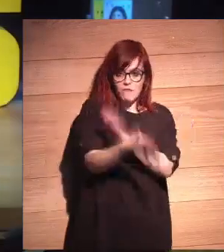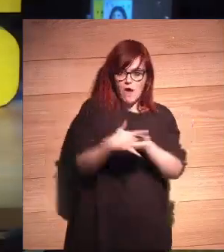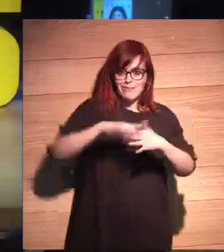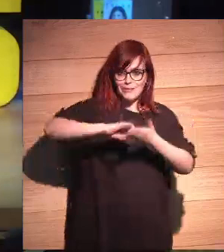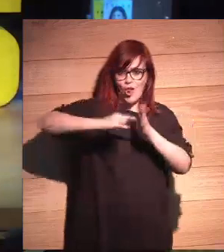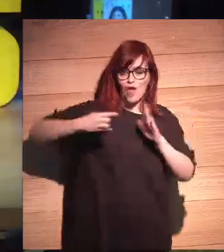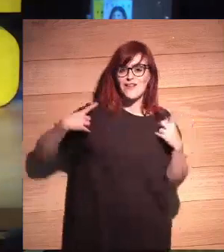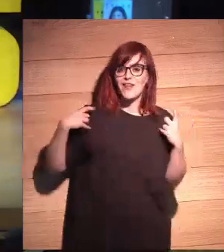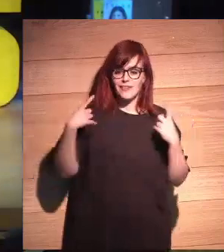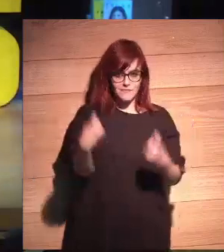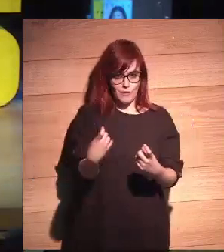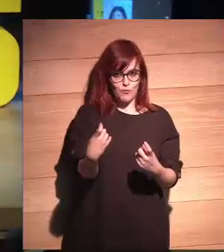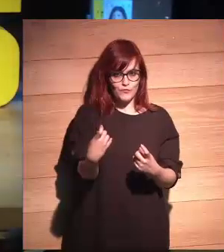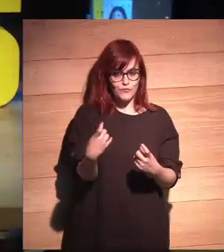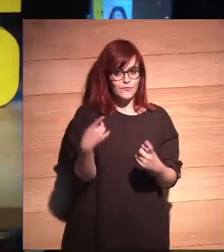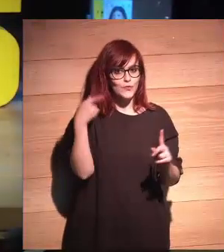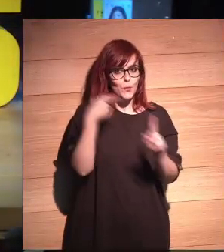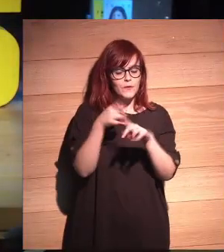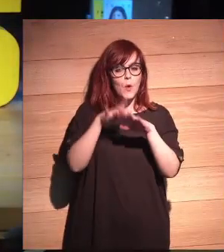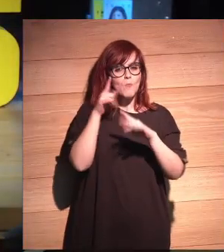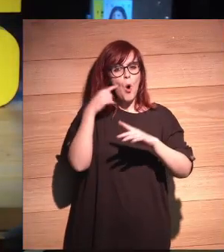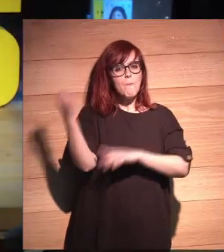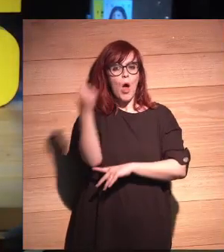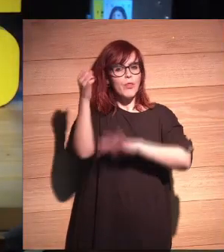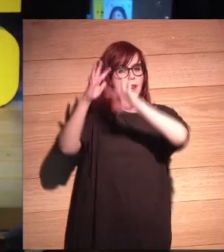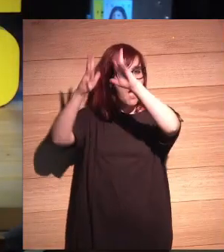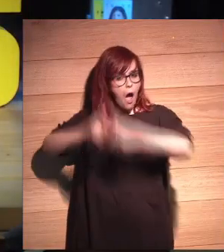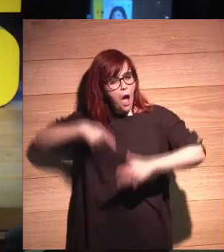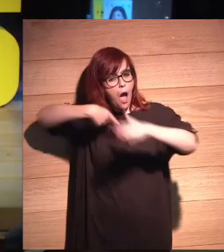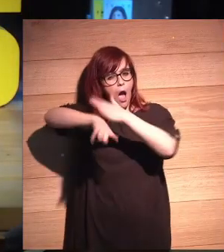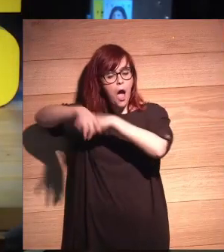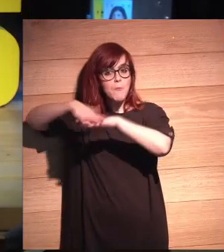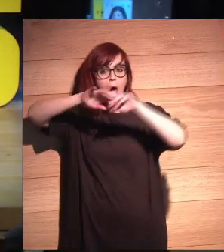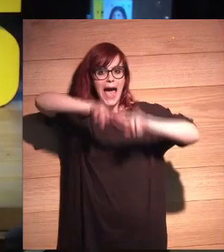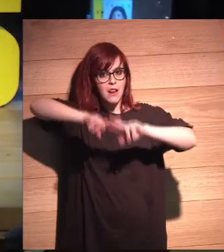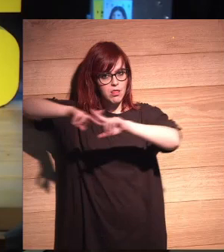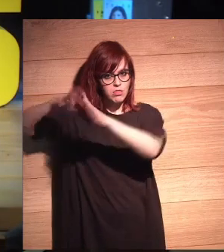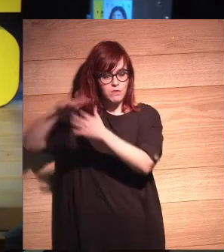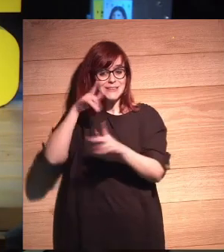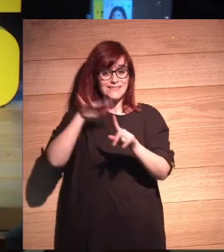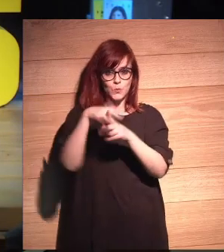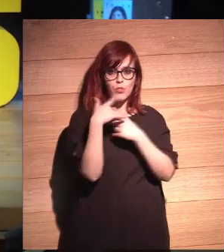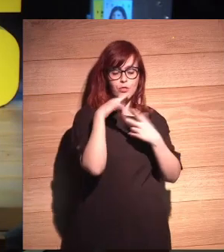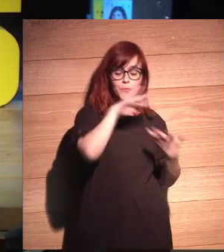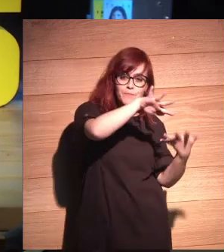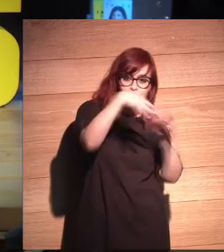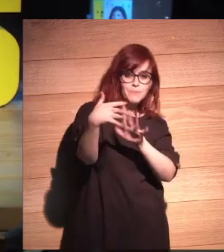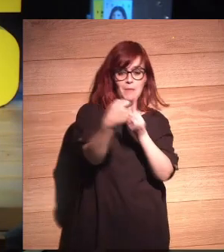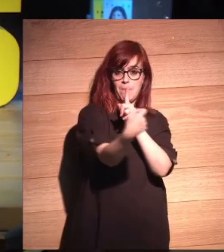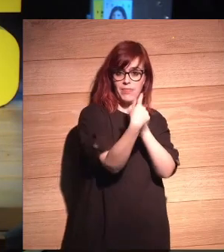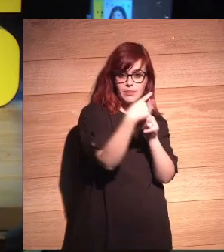la tecnología, requerimos un gran poder computacional para poder analizar estas señales y